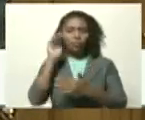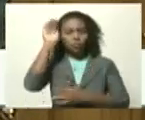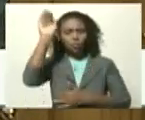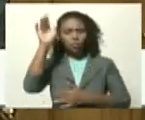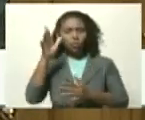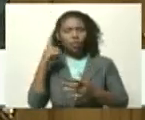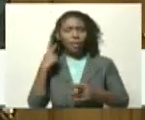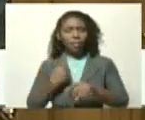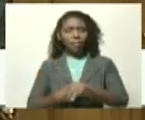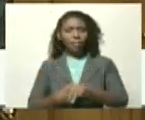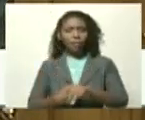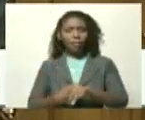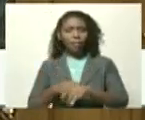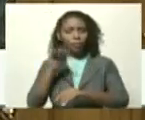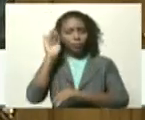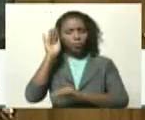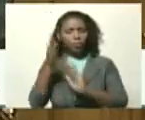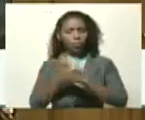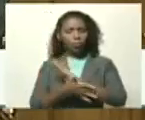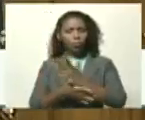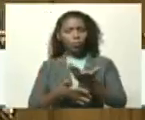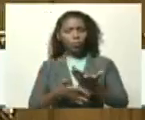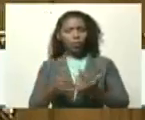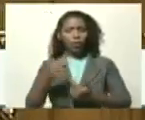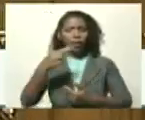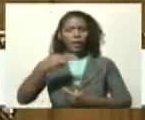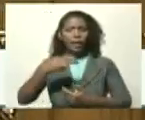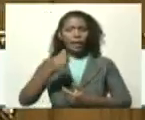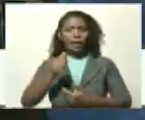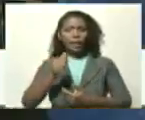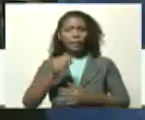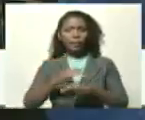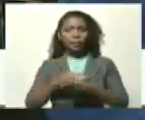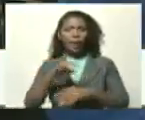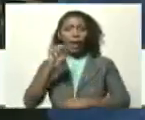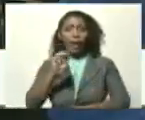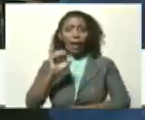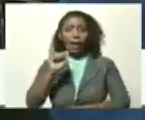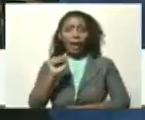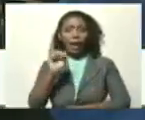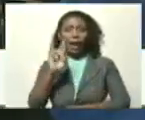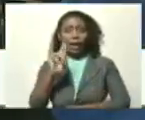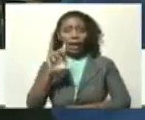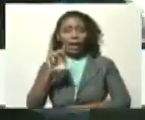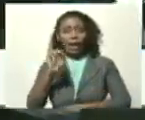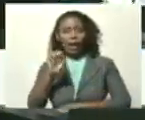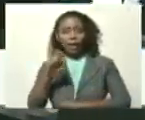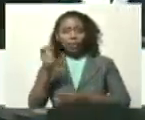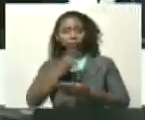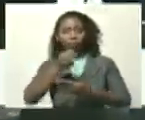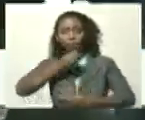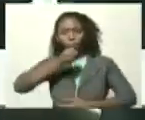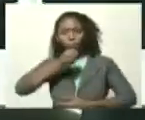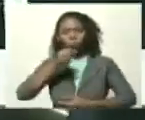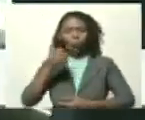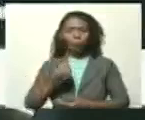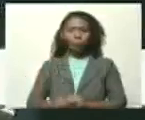el tiempo futuro, Earle José Herrera Silva.